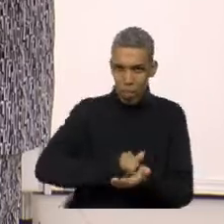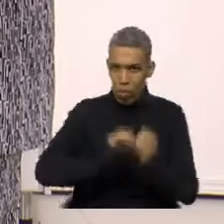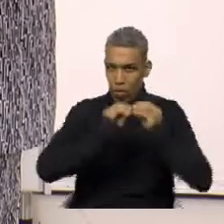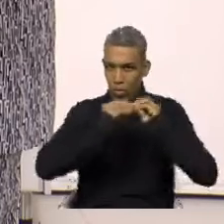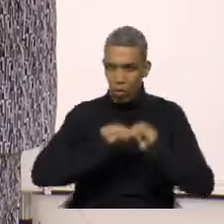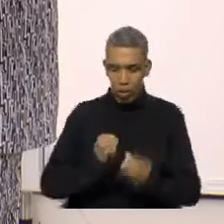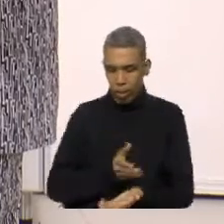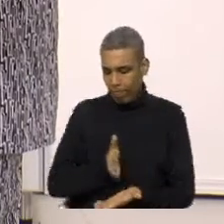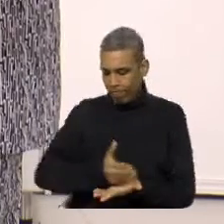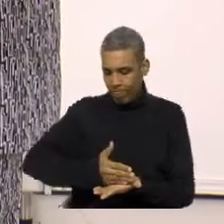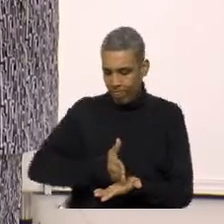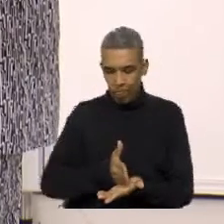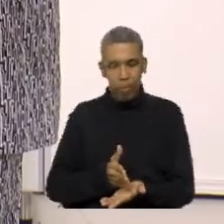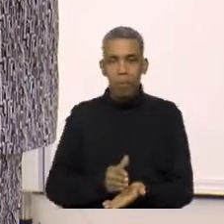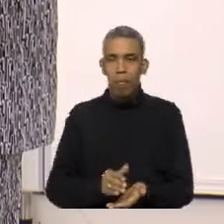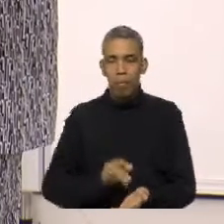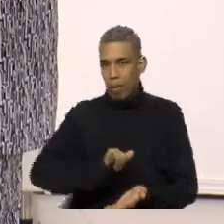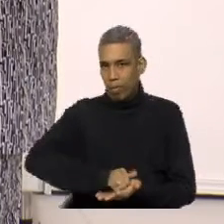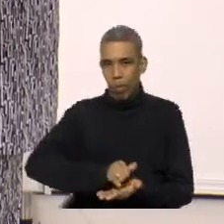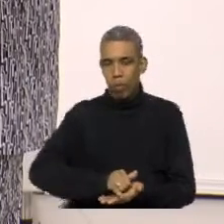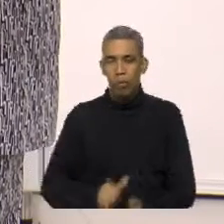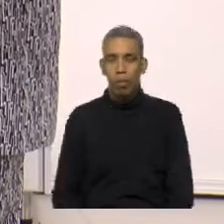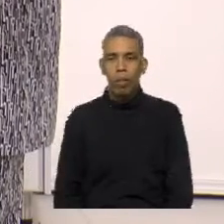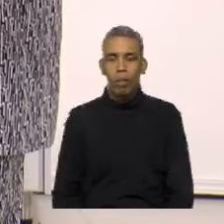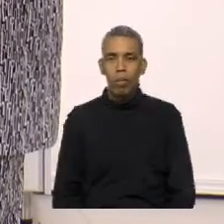hacer unas julianas